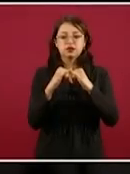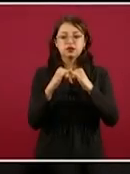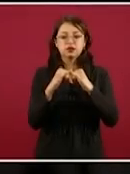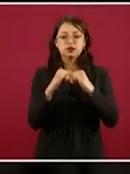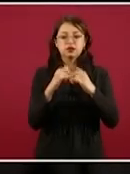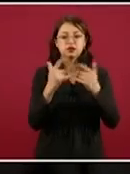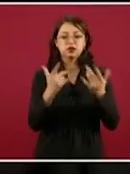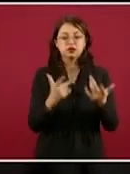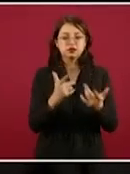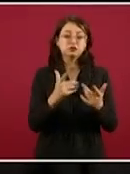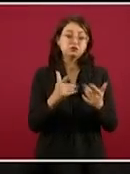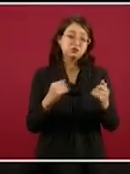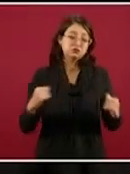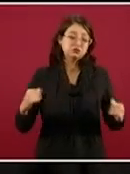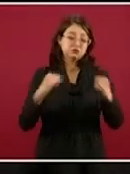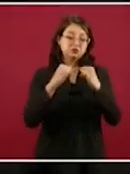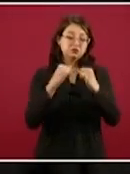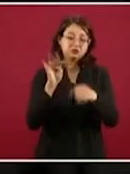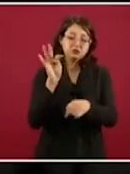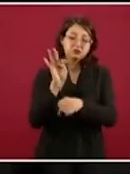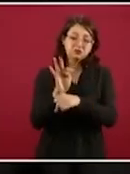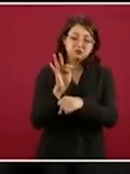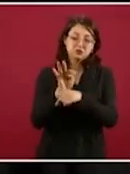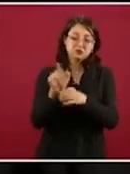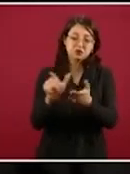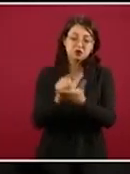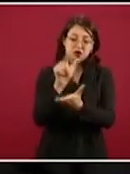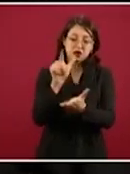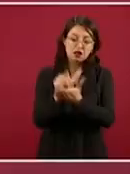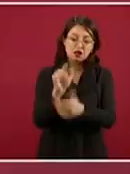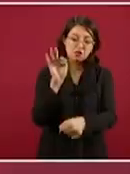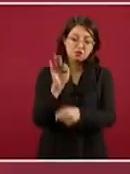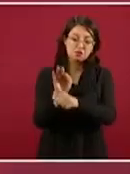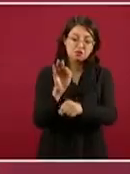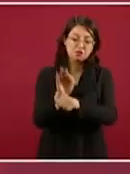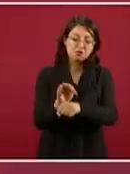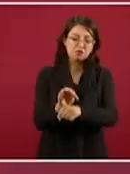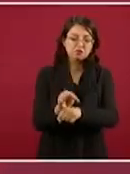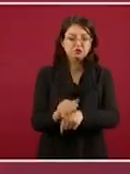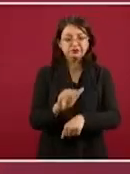de legalidad para legitimar